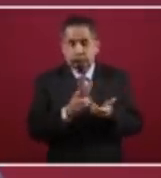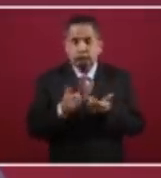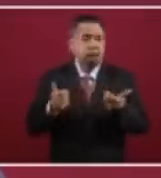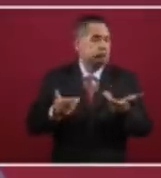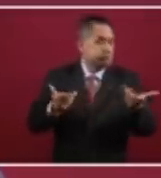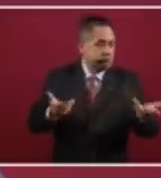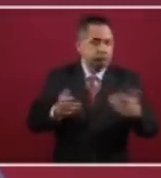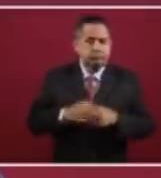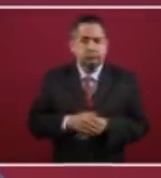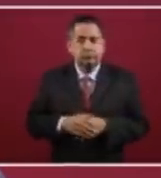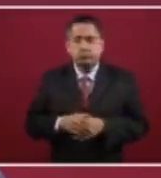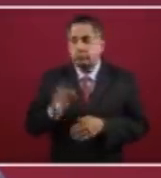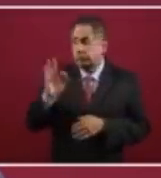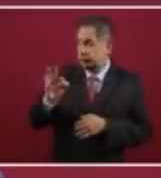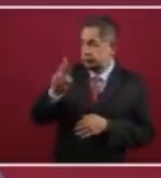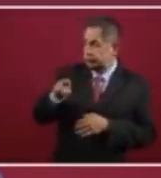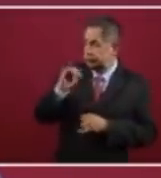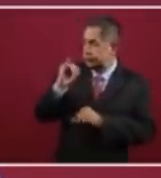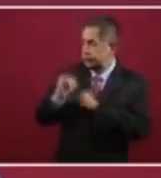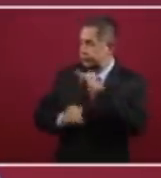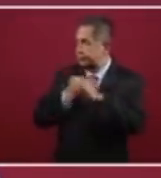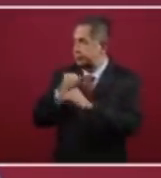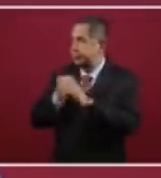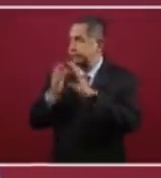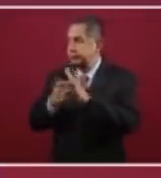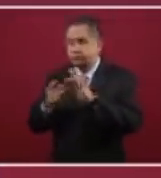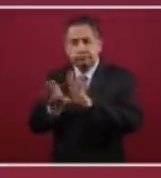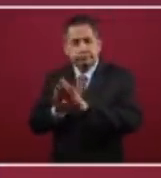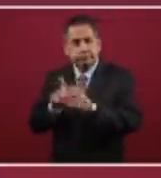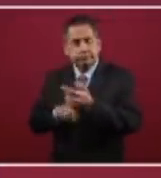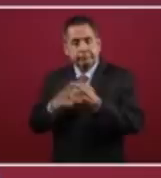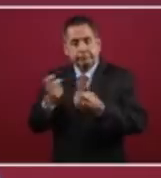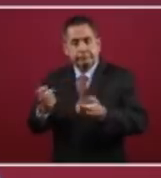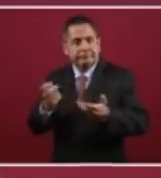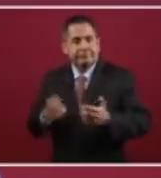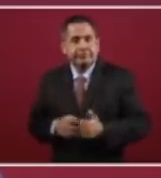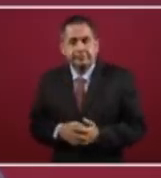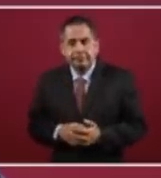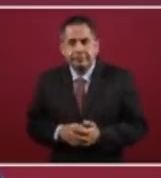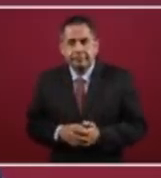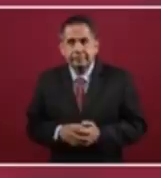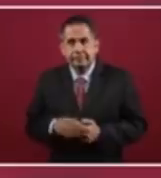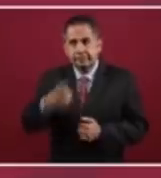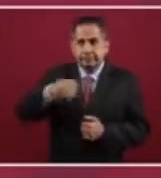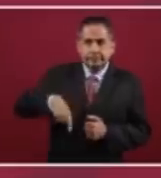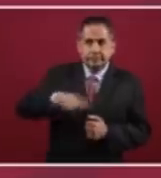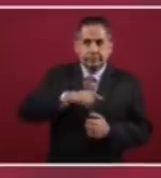Fondo Monetario Internacional es por eso. Ellos